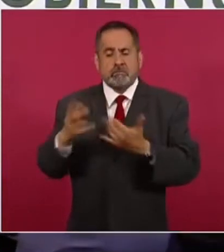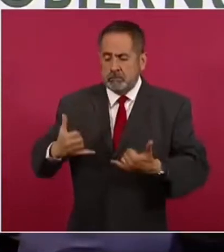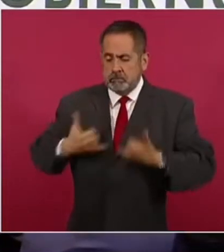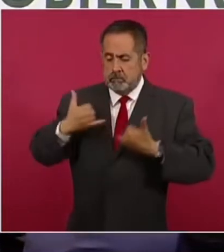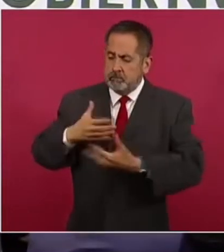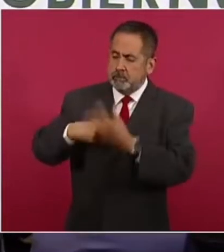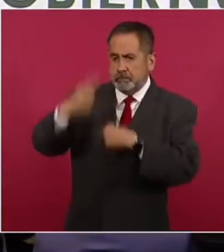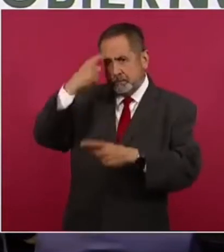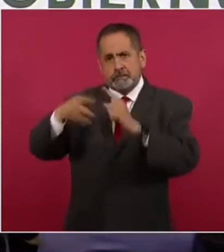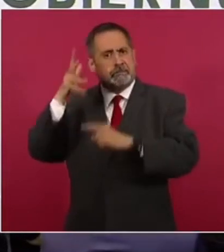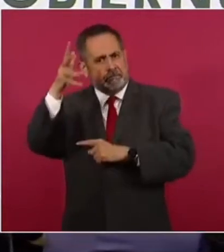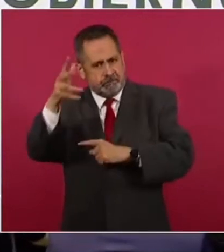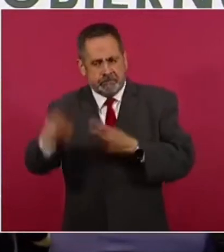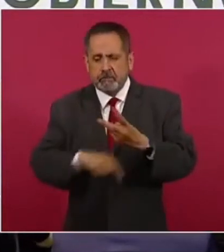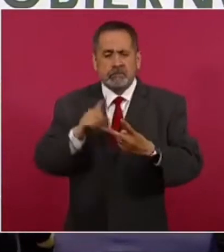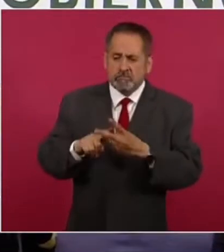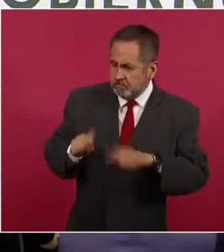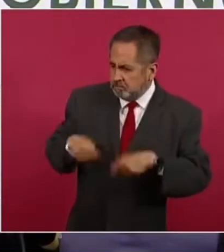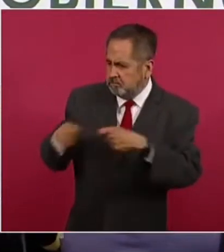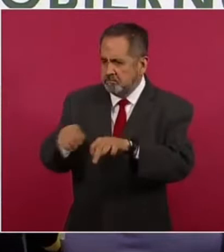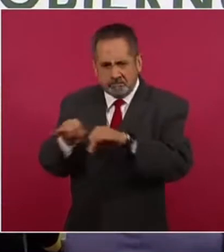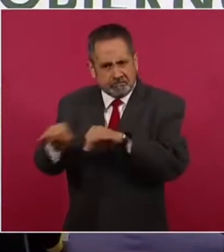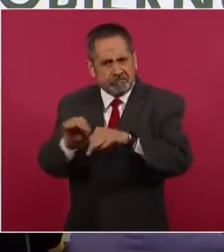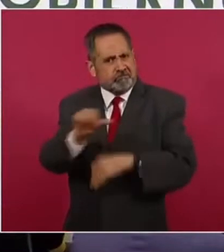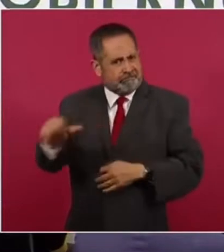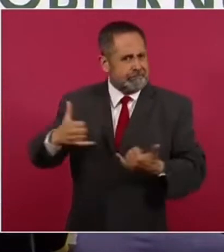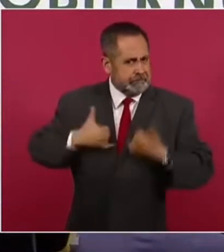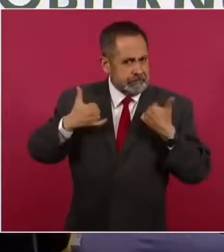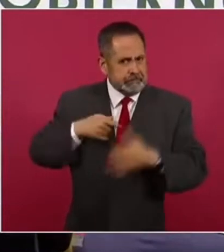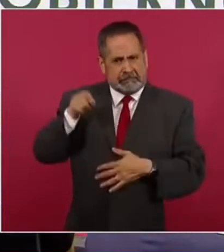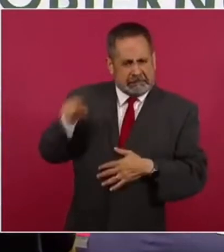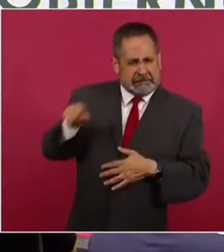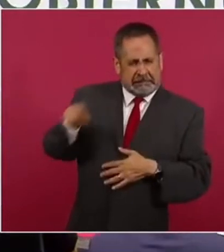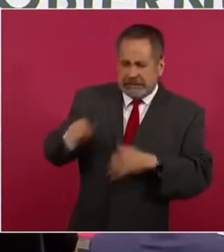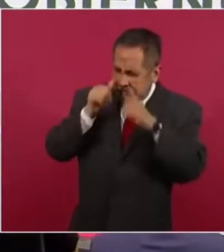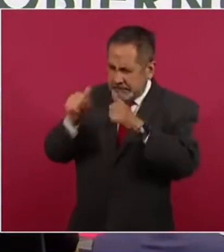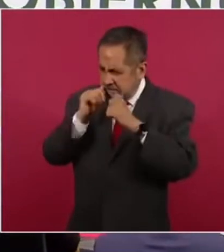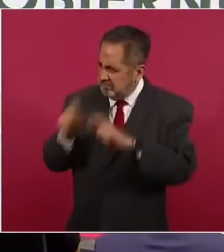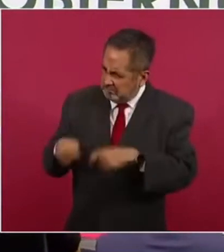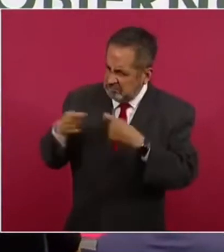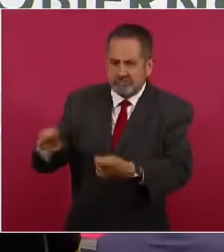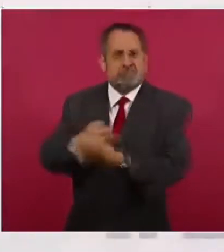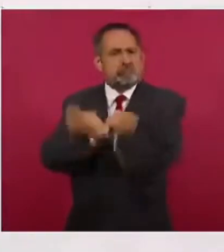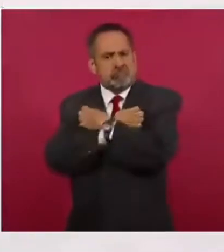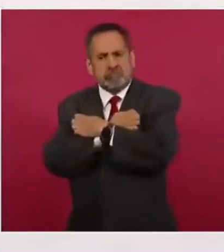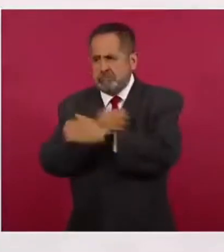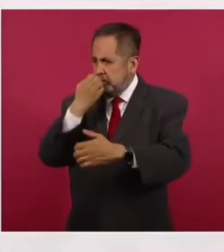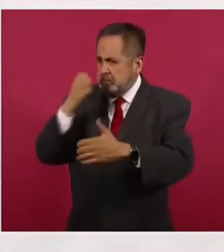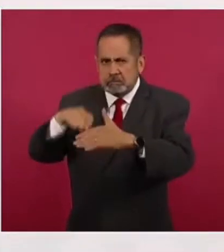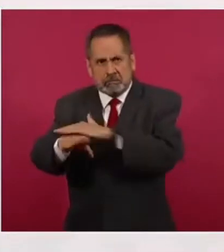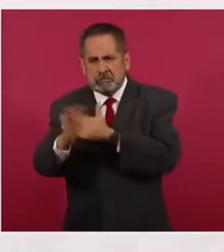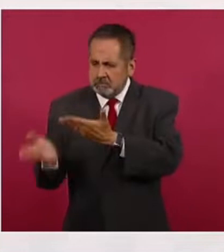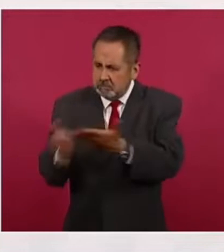Futuro, creando empleos, haciendo realidad el derecho a la educación, combatiendo